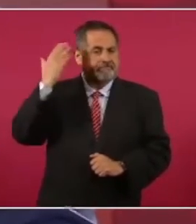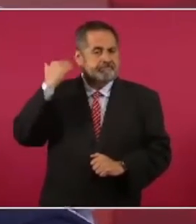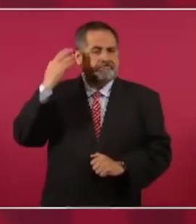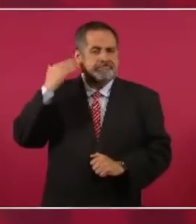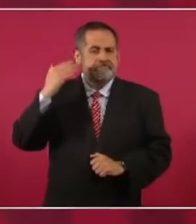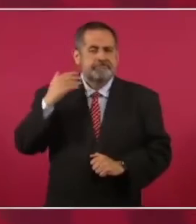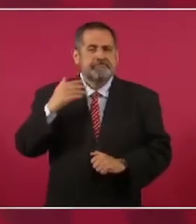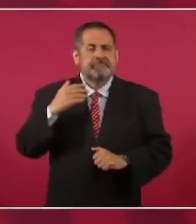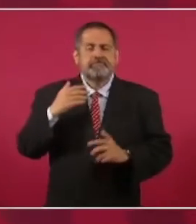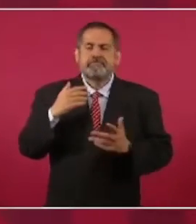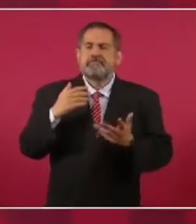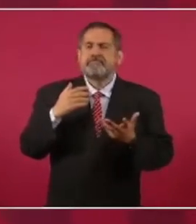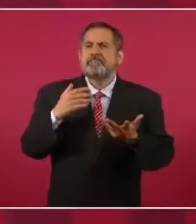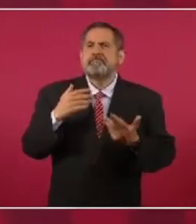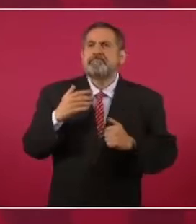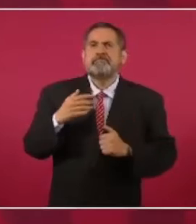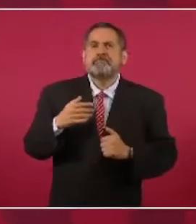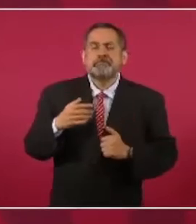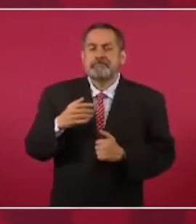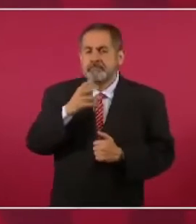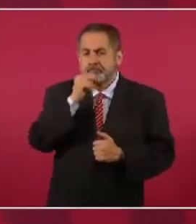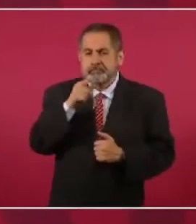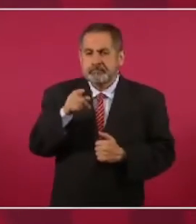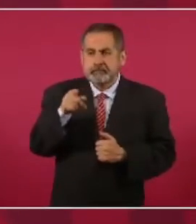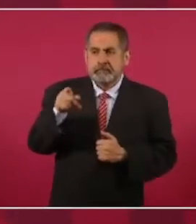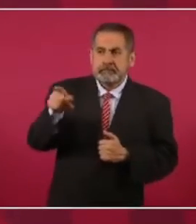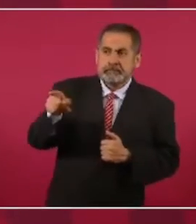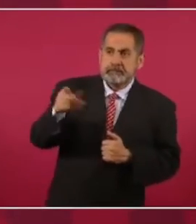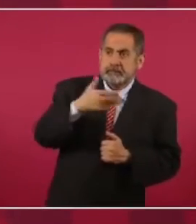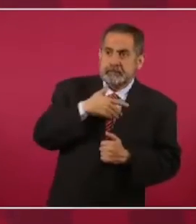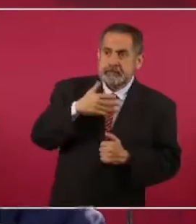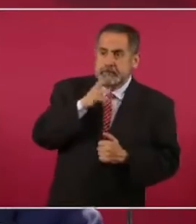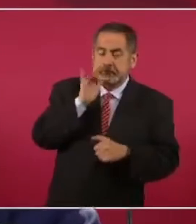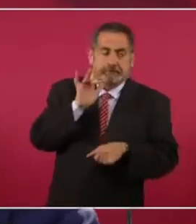no se podía tocar al intocable.